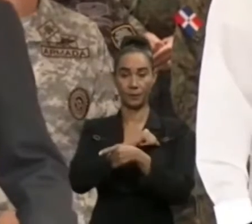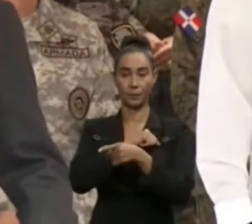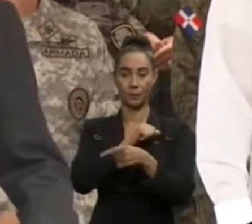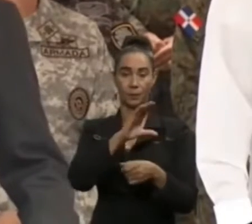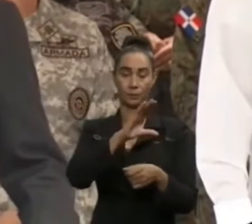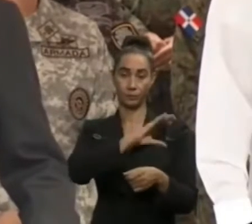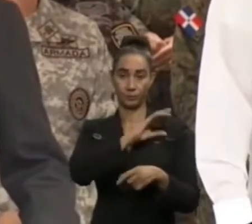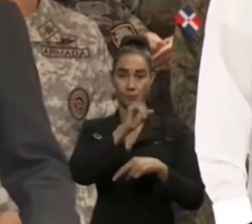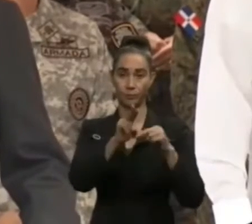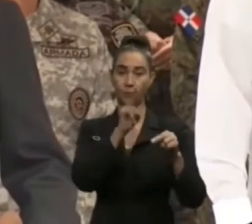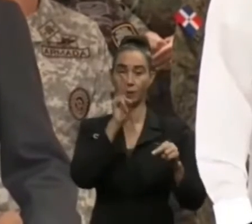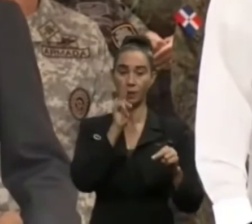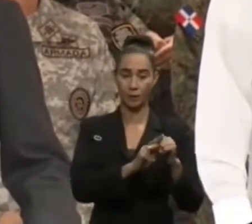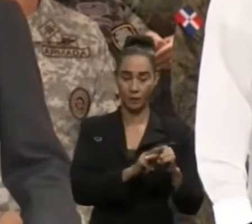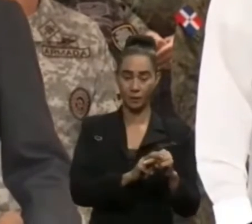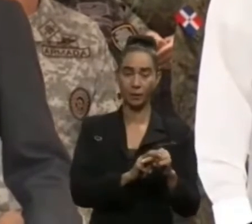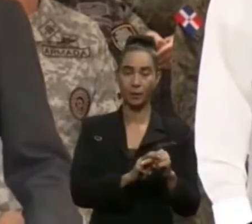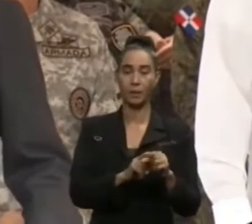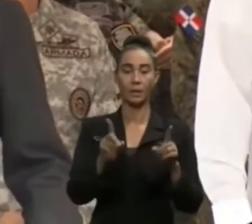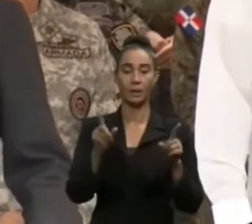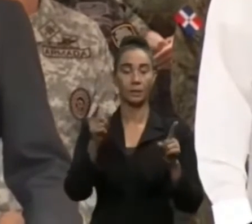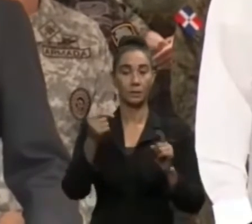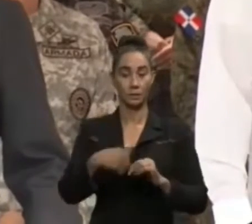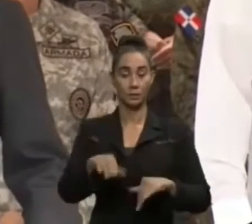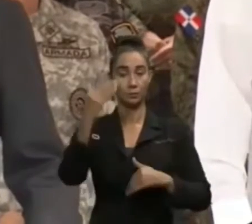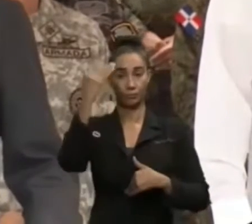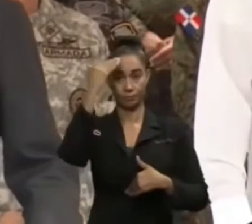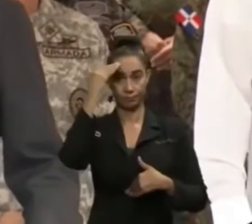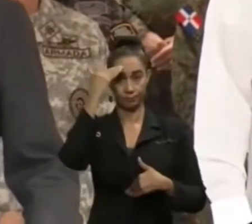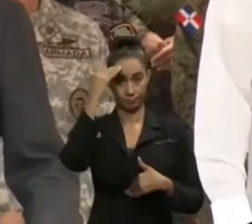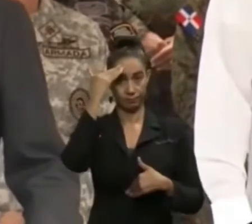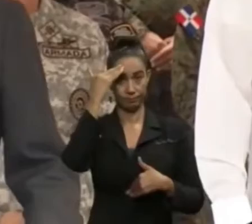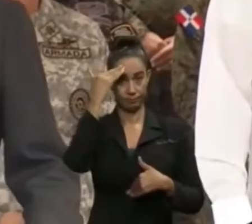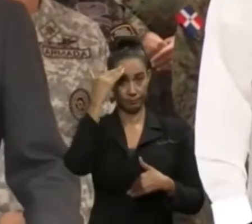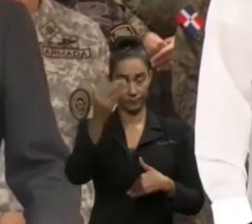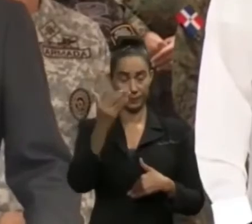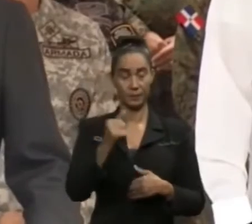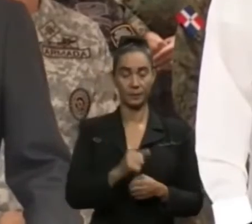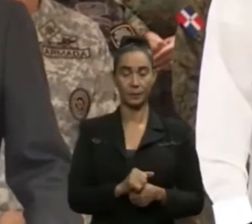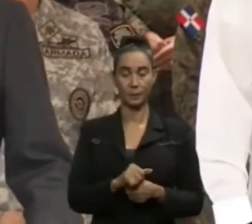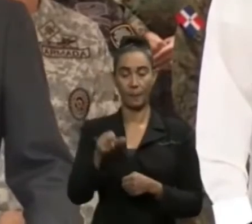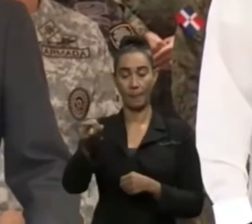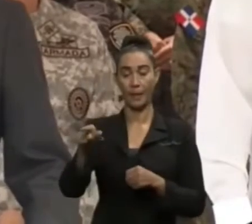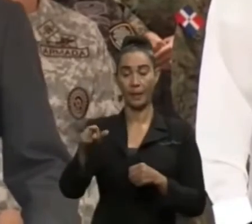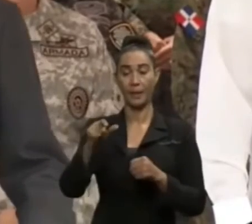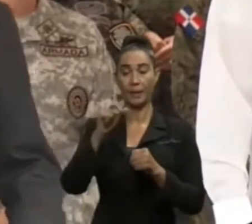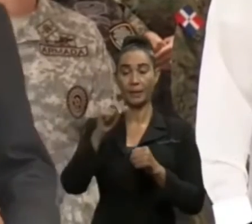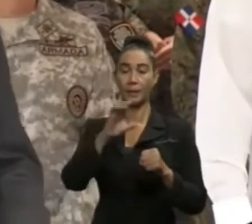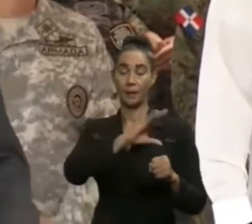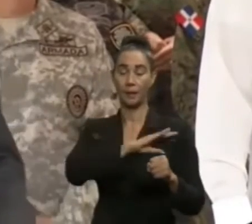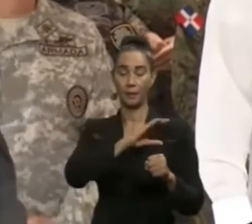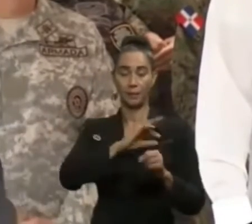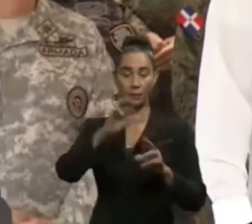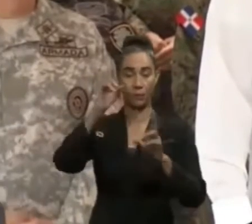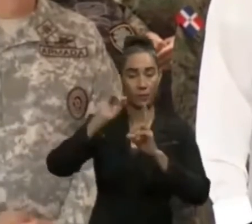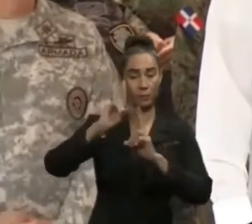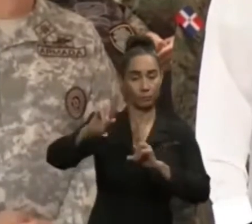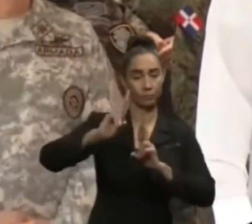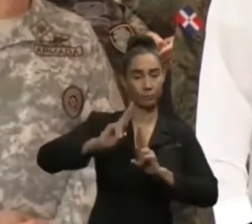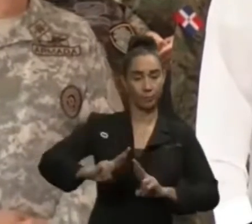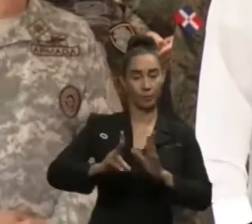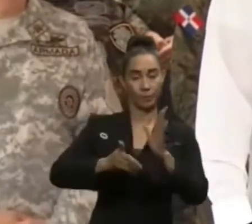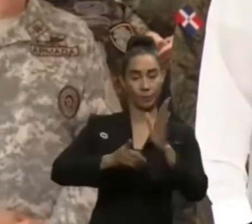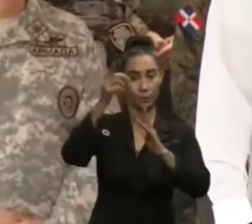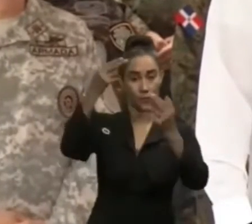de la Policía Nacional y sé que van a actuar en respeto a los